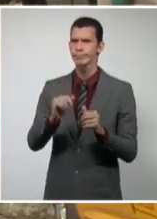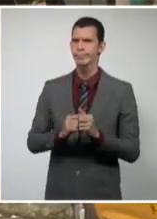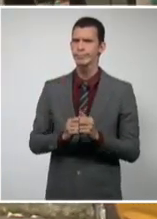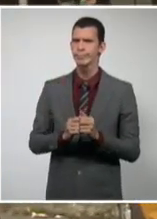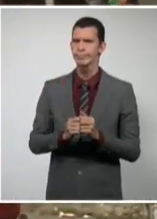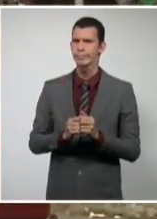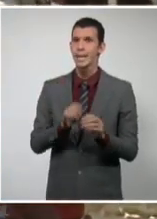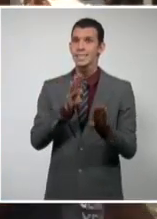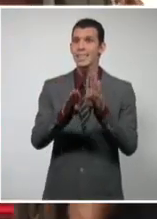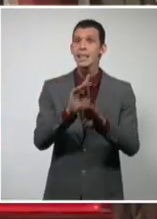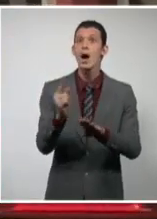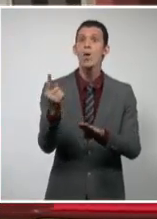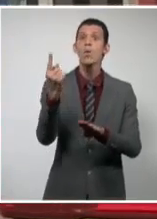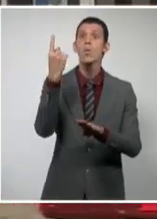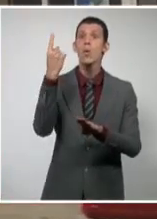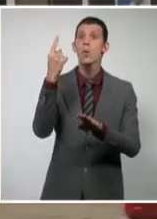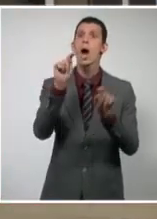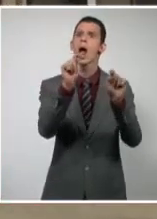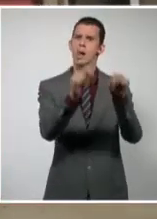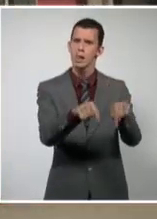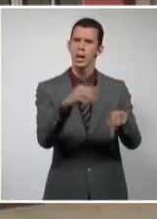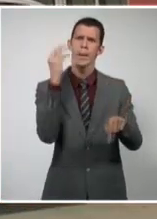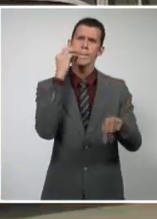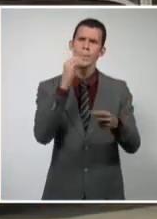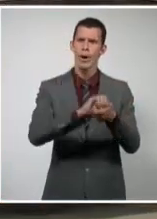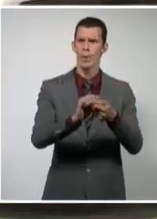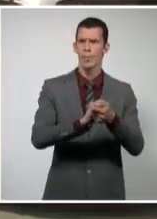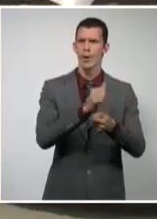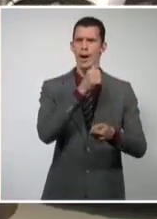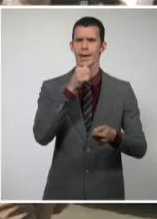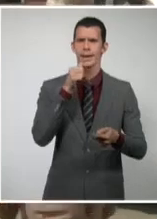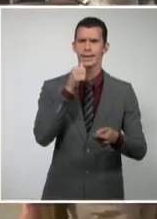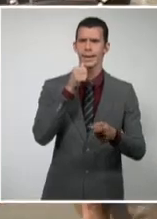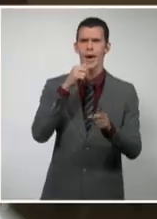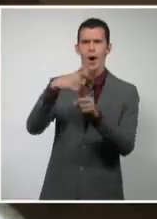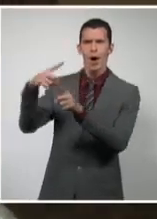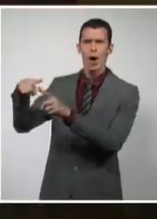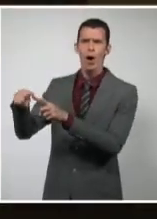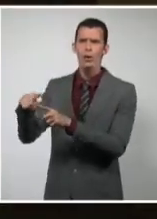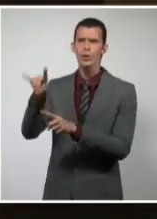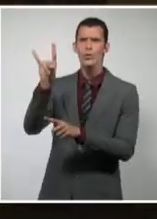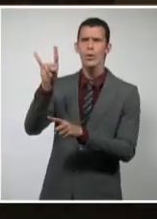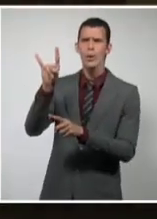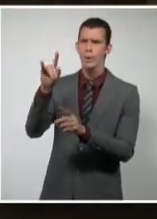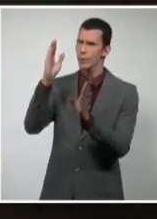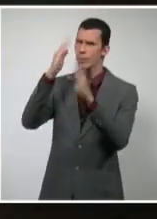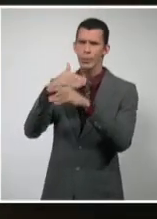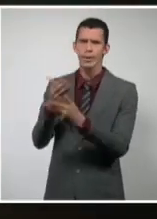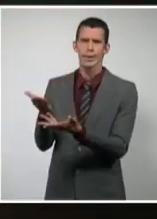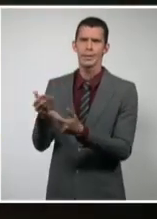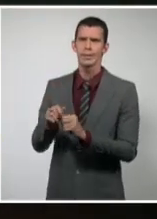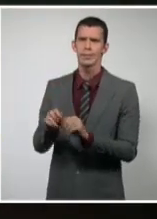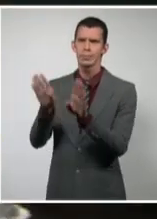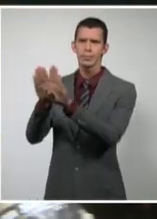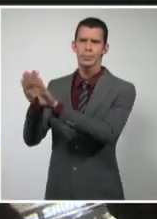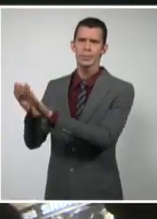este populoso barrio hay un gran mercado cerrado en un inicio para evitar aglomeraciones. La indicación que tenemos está cerrado hace